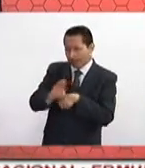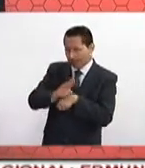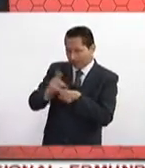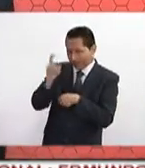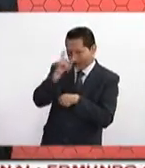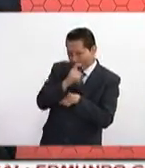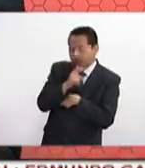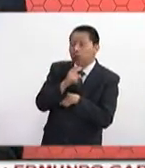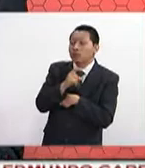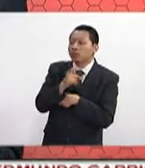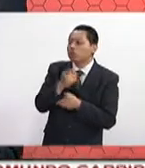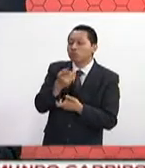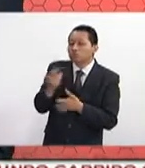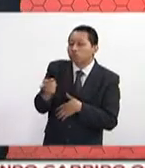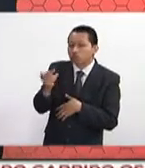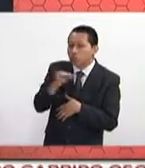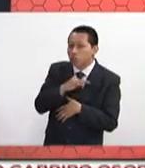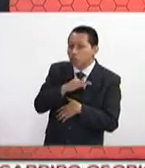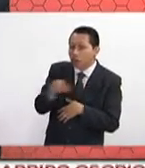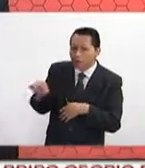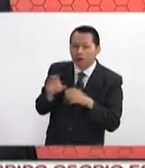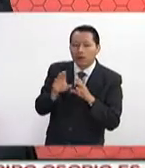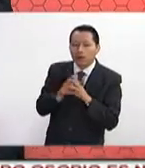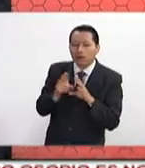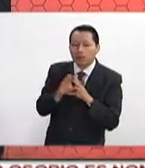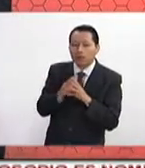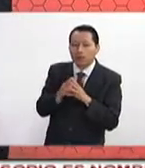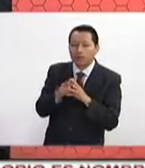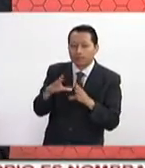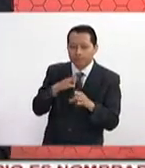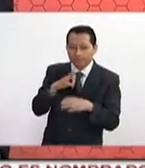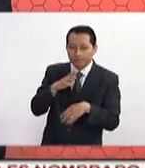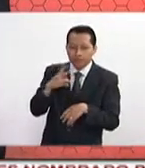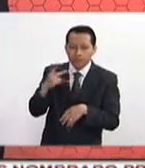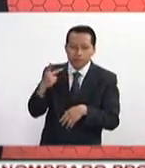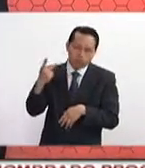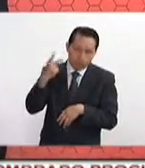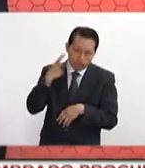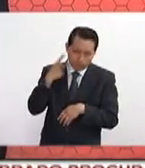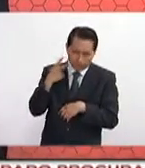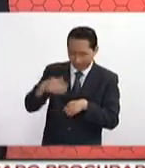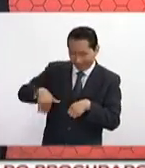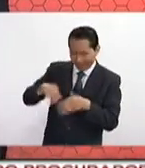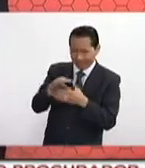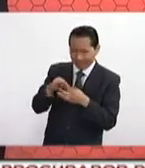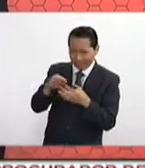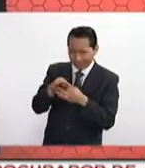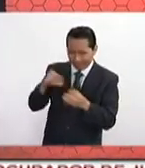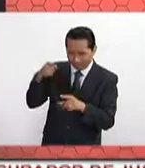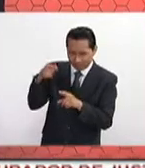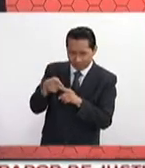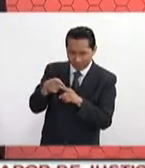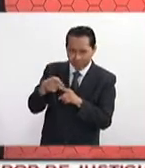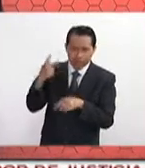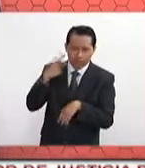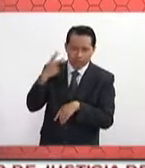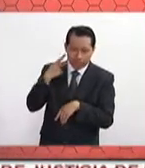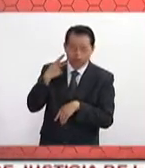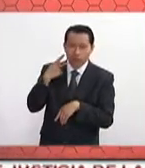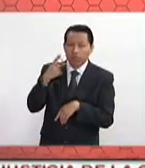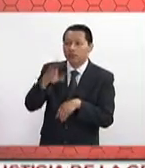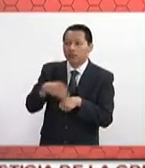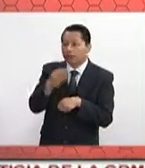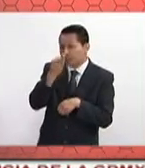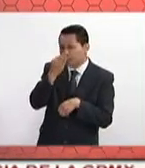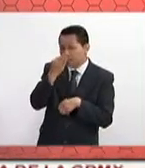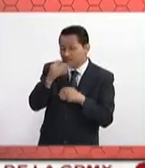¿qué tanto puede ser un factor o factores políticos, ya que lo acabas de comentar, el punto clave, estamos a punto de